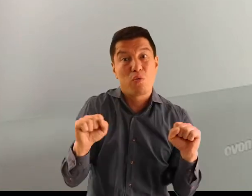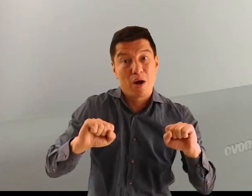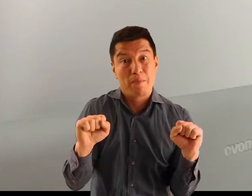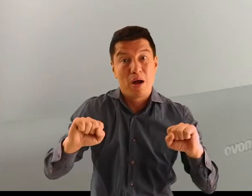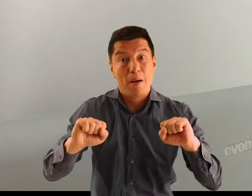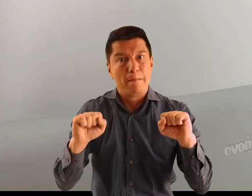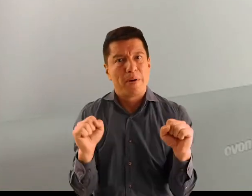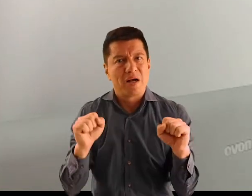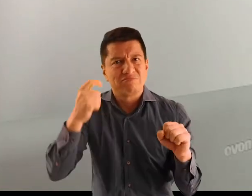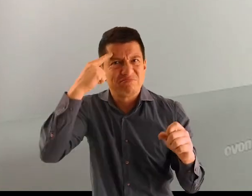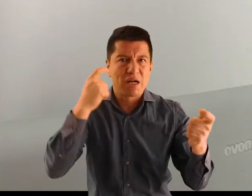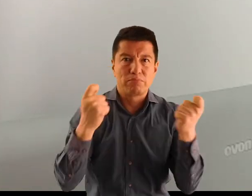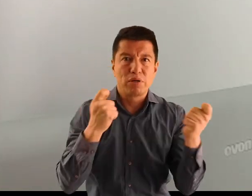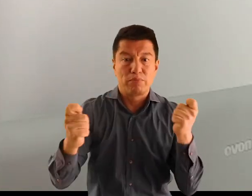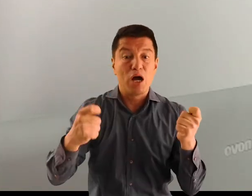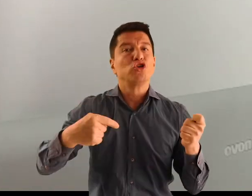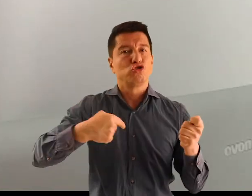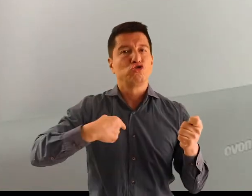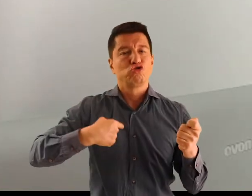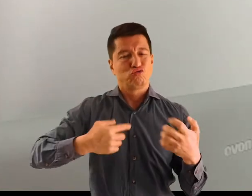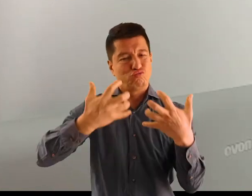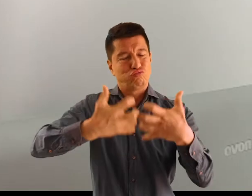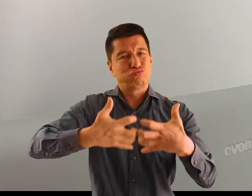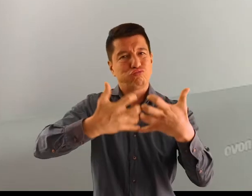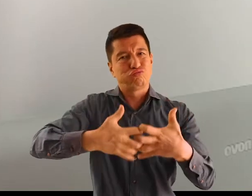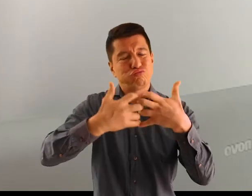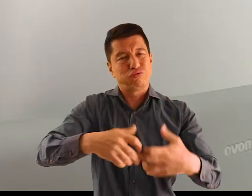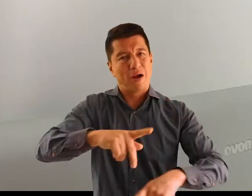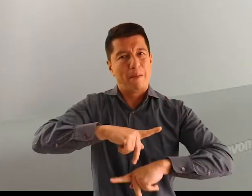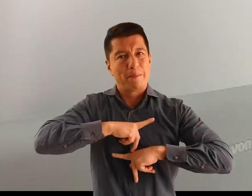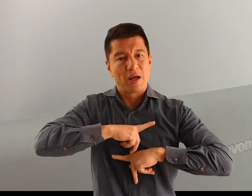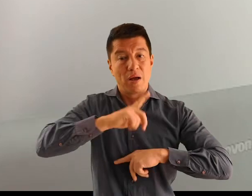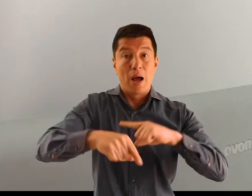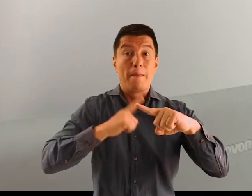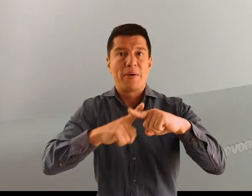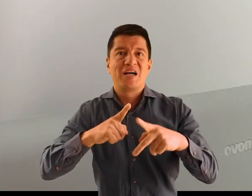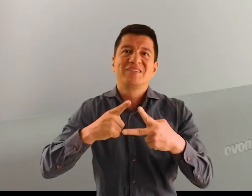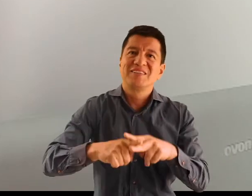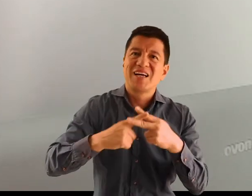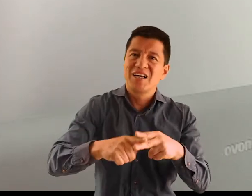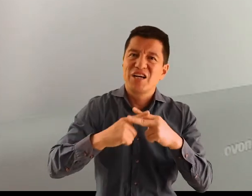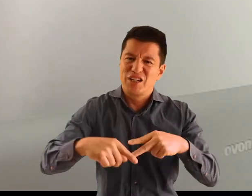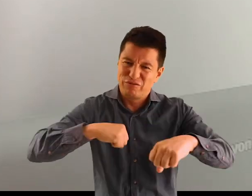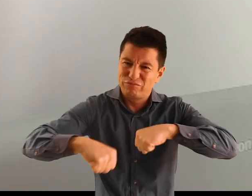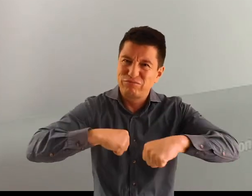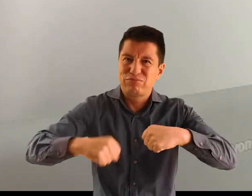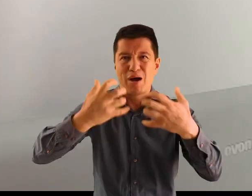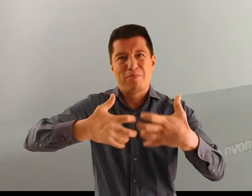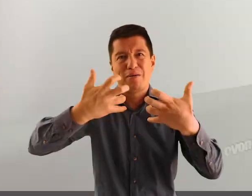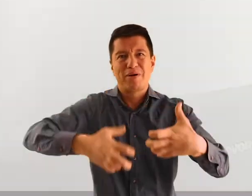Empresario, y en diferentes talleres como Control Estratégico de Gestión Empresarial.